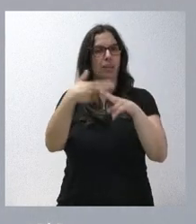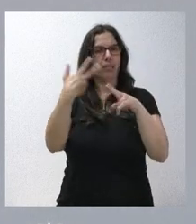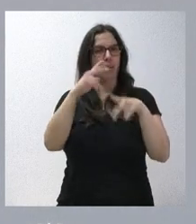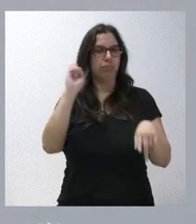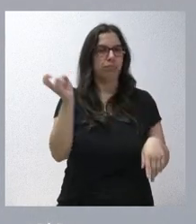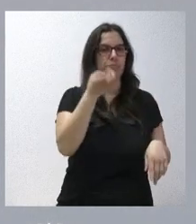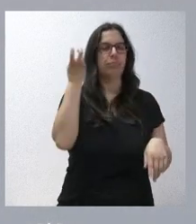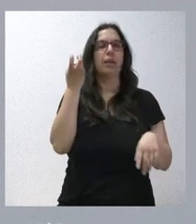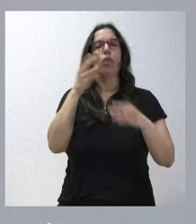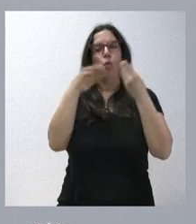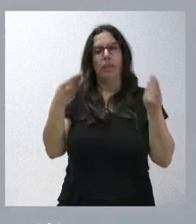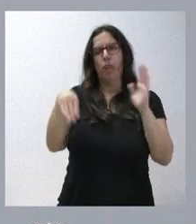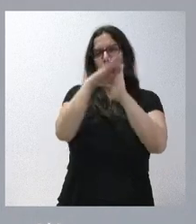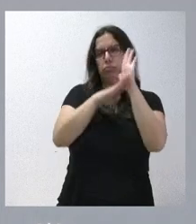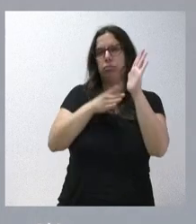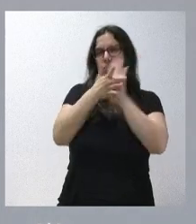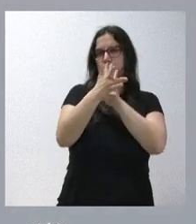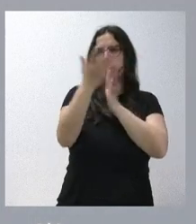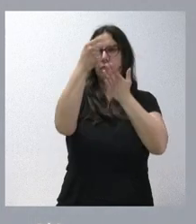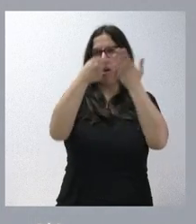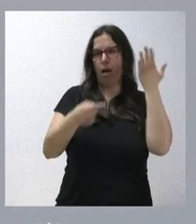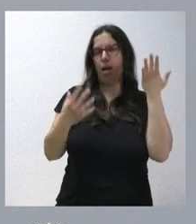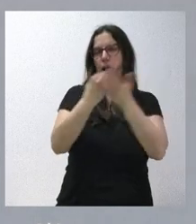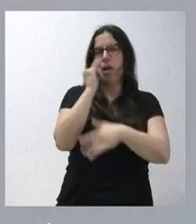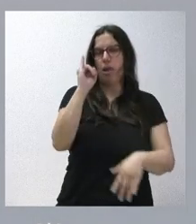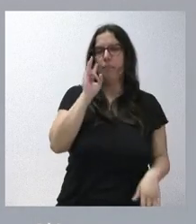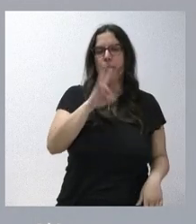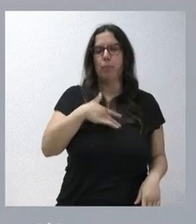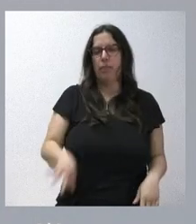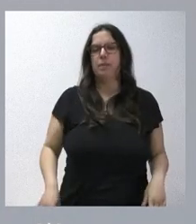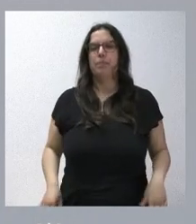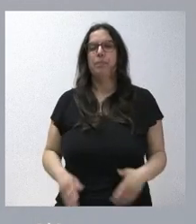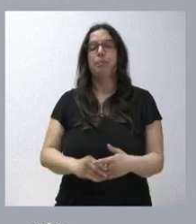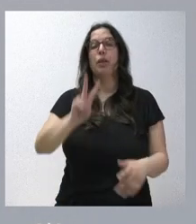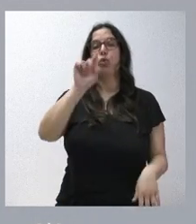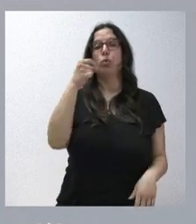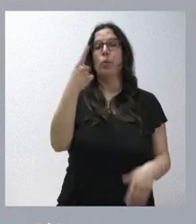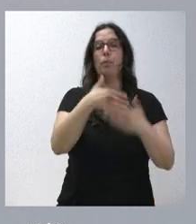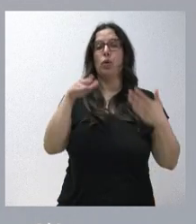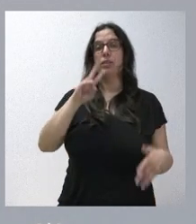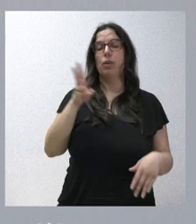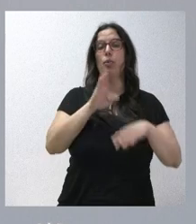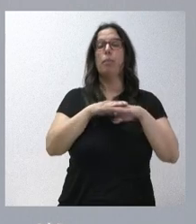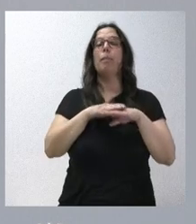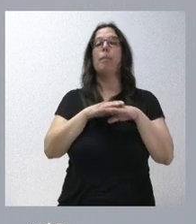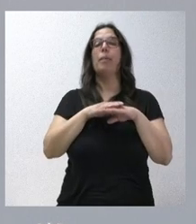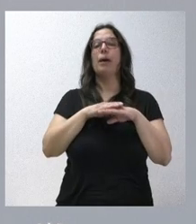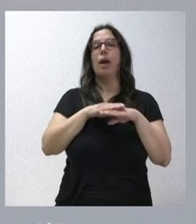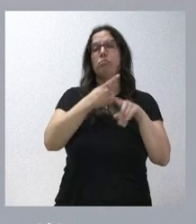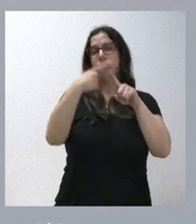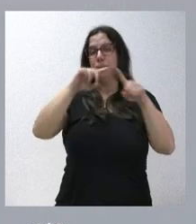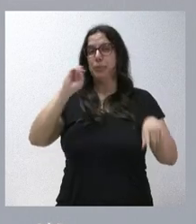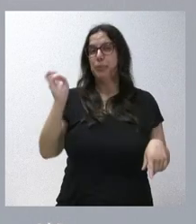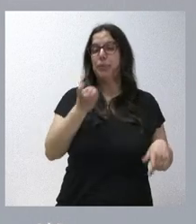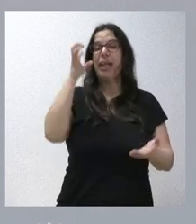descritas en la documentación que les ha sido entregado en el día de hoy y 2,1 millones de euros para intervenciones diversas en el